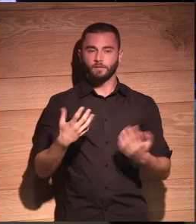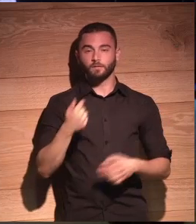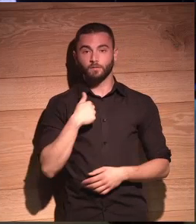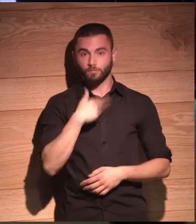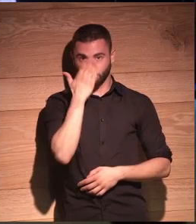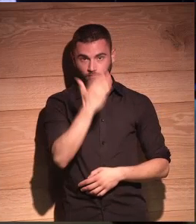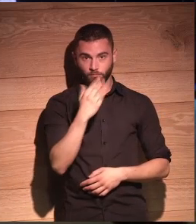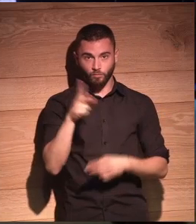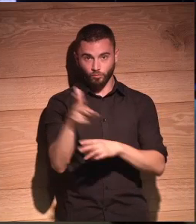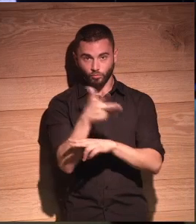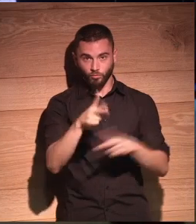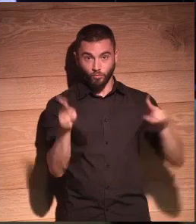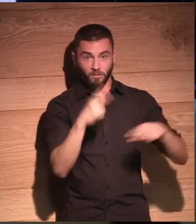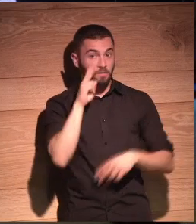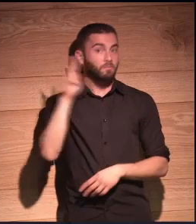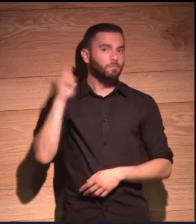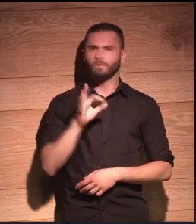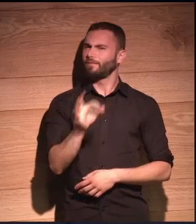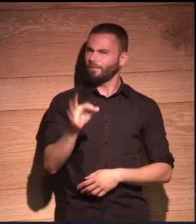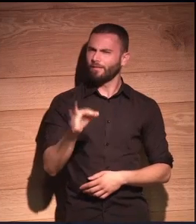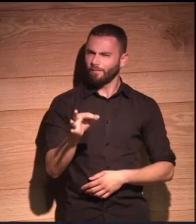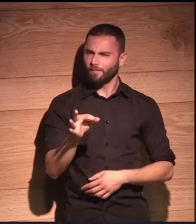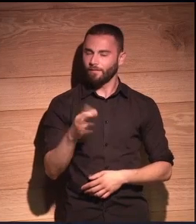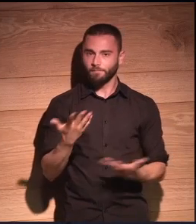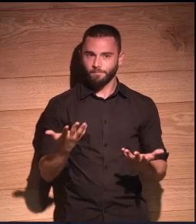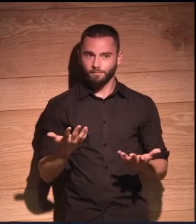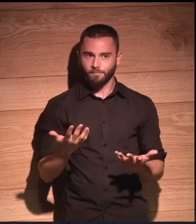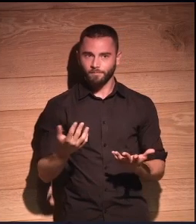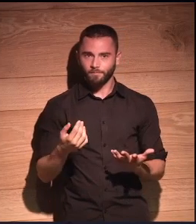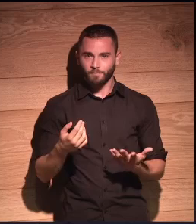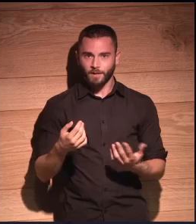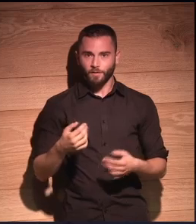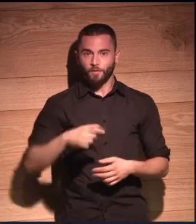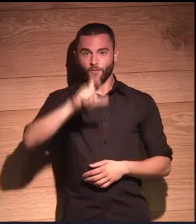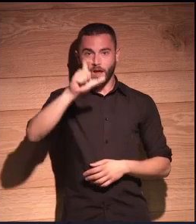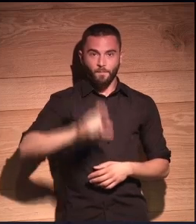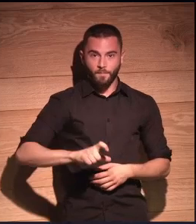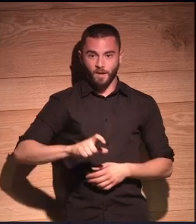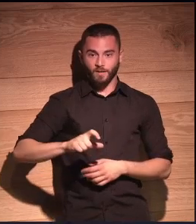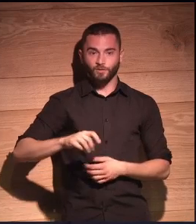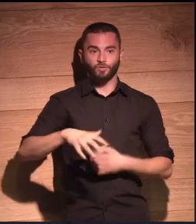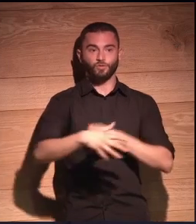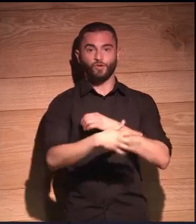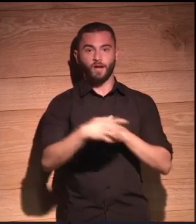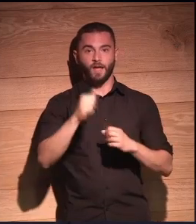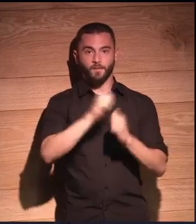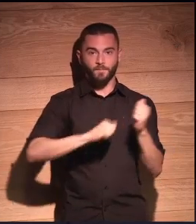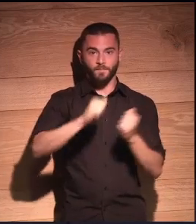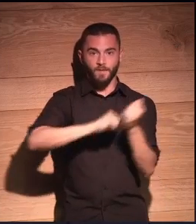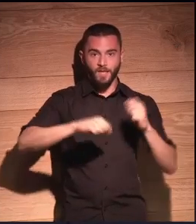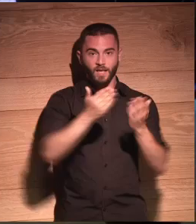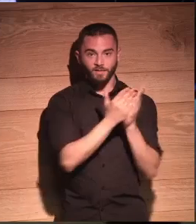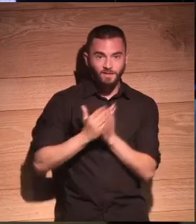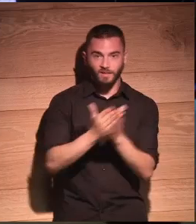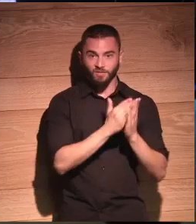la verdad es que viendo el documental dije, caramba, es verdad, pero allí no fue antes ningún geólogo a decir, ¿esto va a aguantar el peso o no lo va a aguantar?